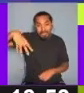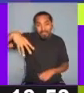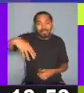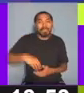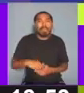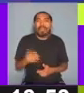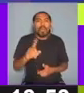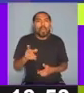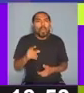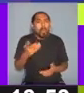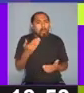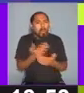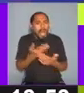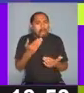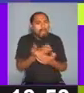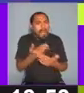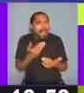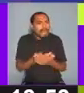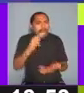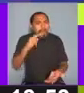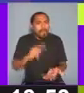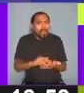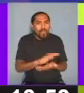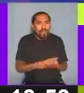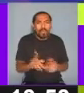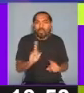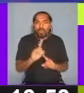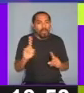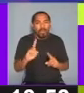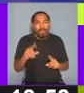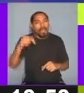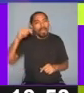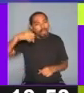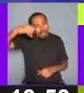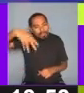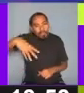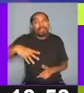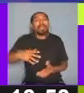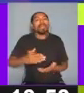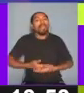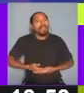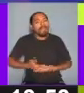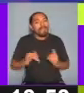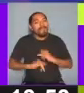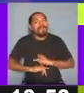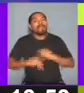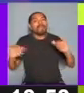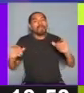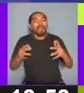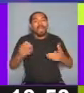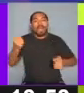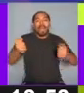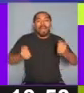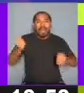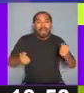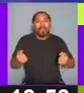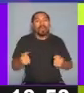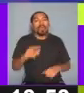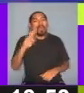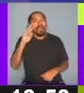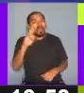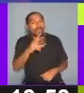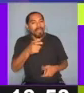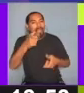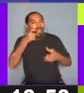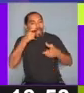exigir el pago a cuenta, sino para informar en la ruta, los camiones, hacer un control, ver qué están trayendo, tomarle